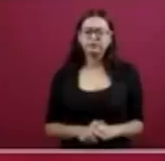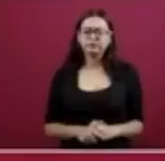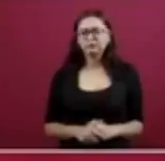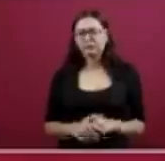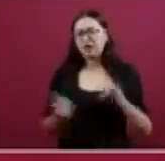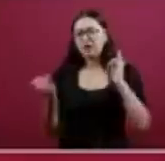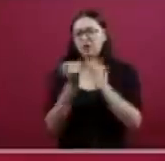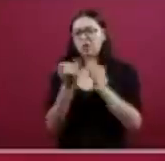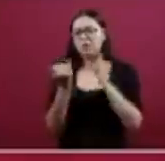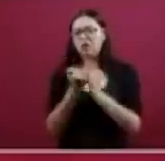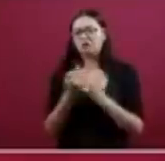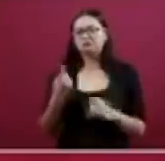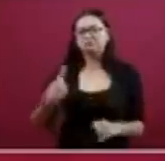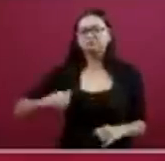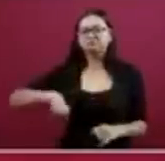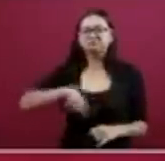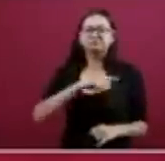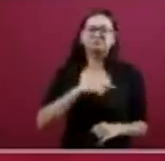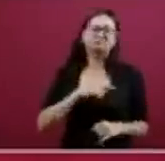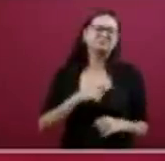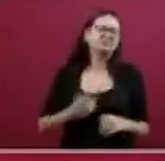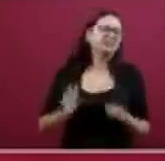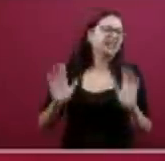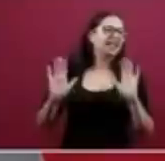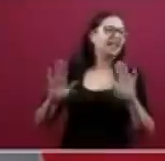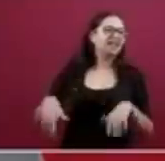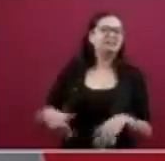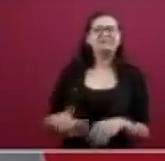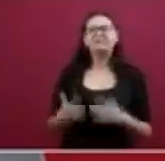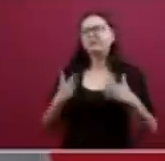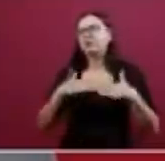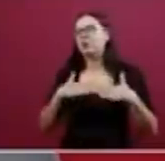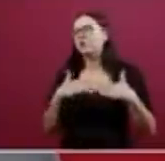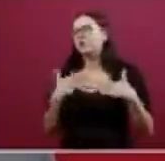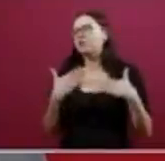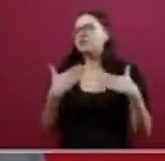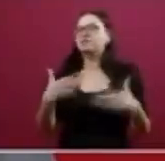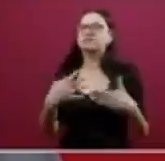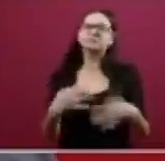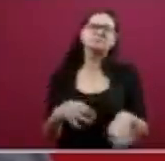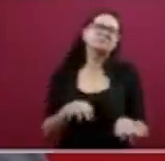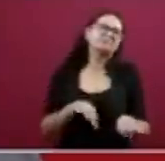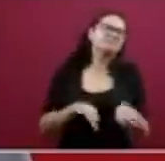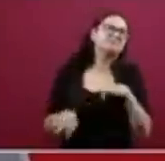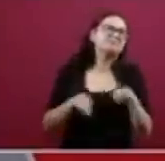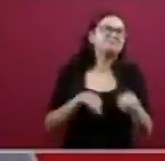confiemos y que no dejemos de trabajar y que no pensemos que